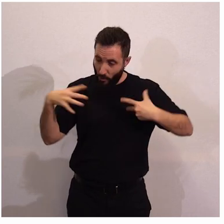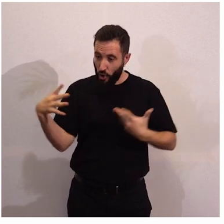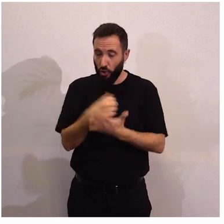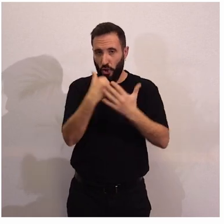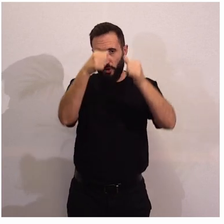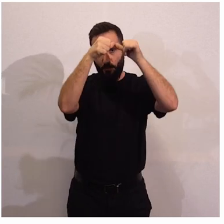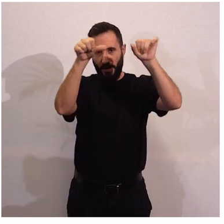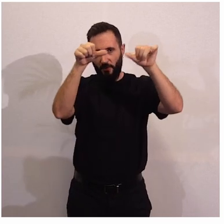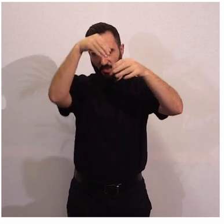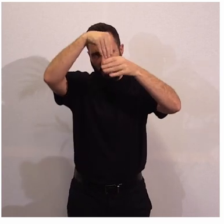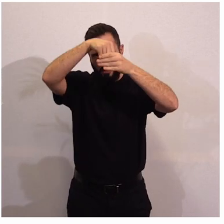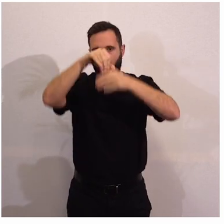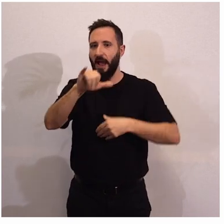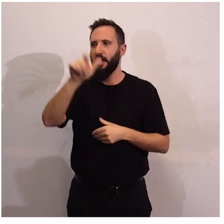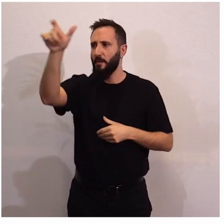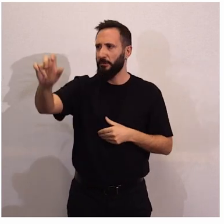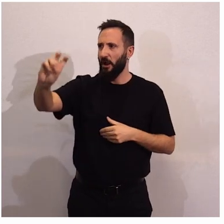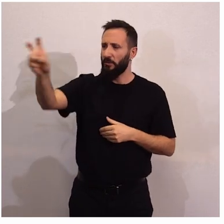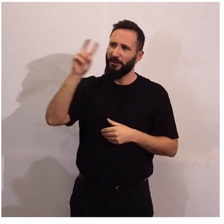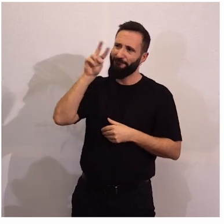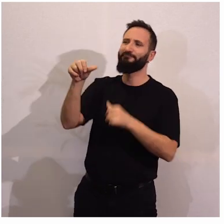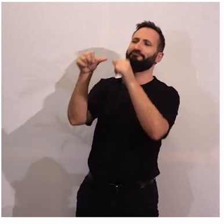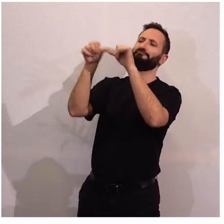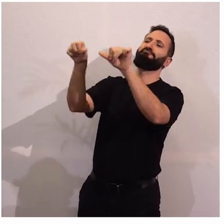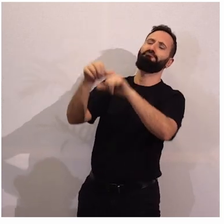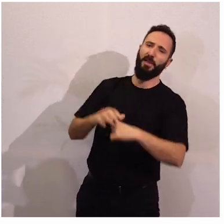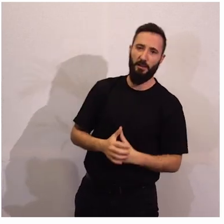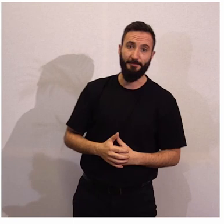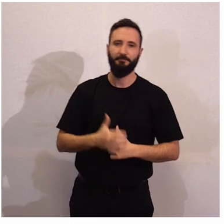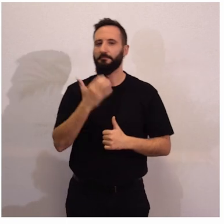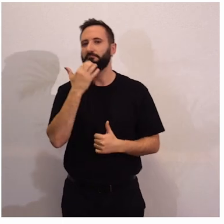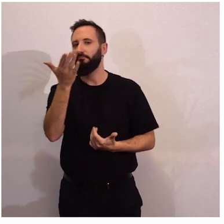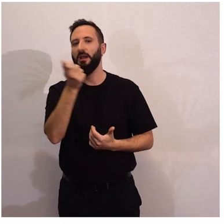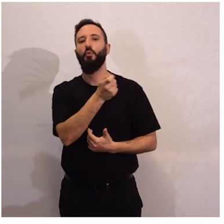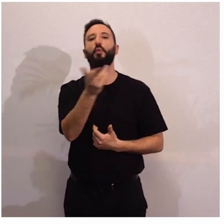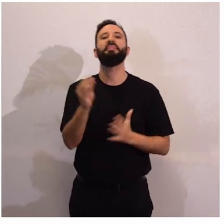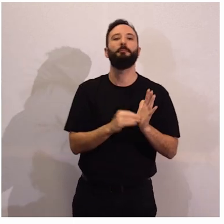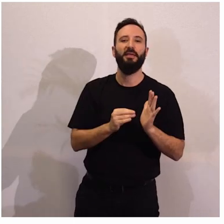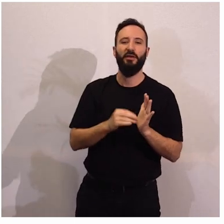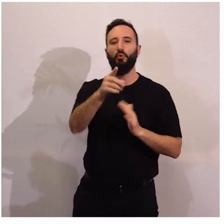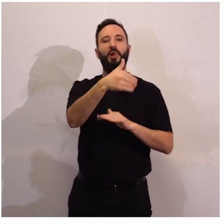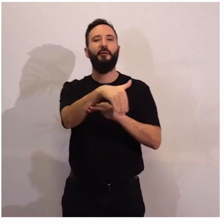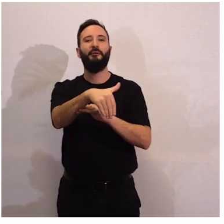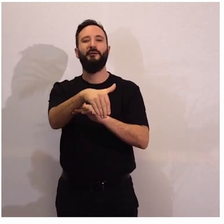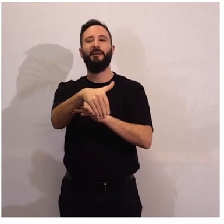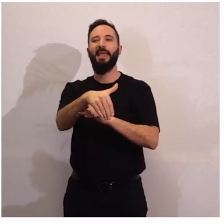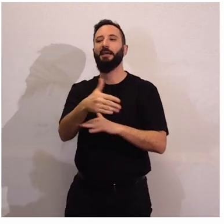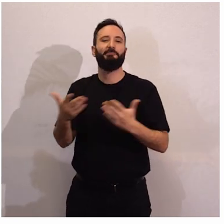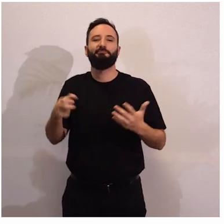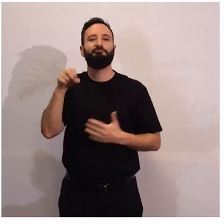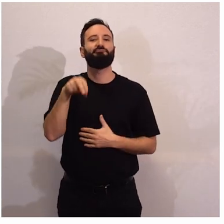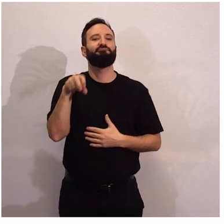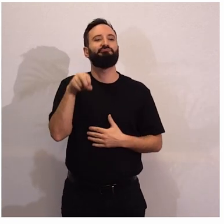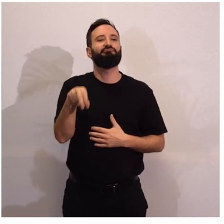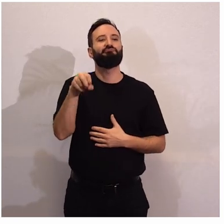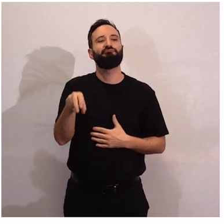prejuicios sobre otras personas. ¿Cuántas veces vamos por la calle y vemos a lo mejor o